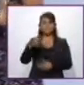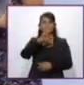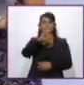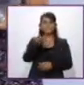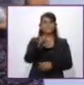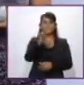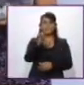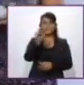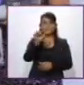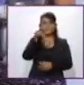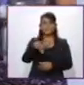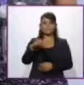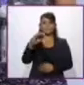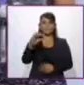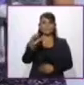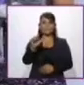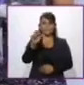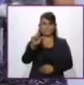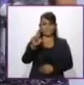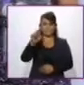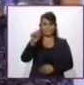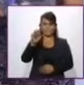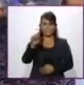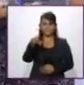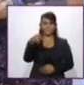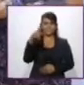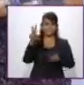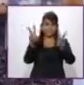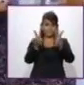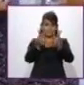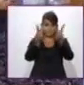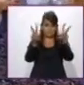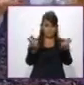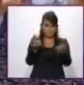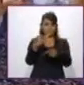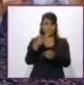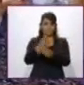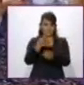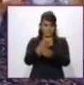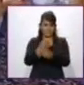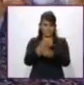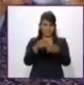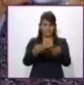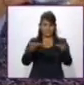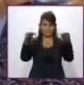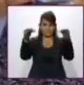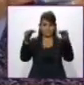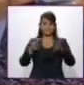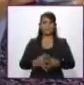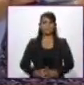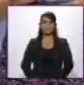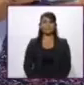Cecias Rodríguez. El tema que él abordará en momento lo mostrará.